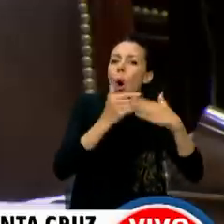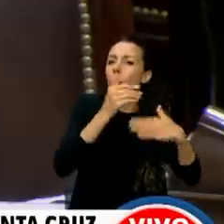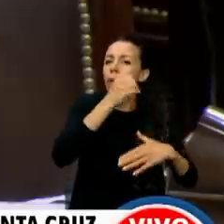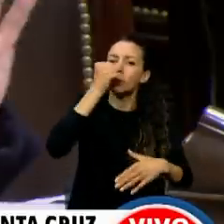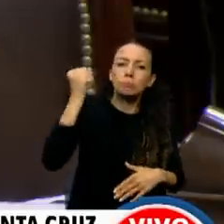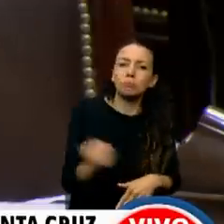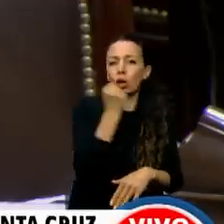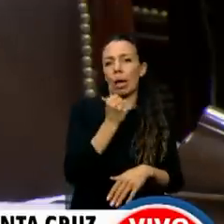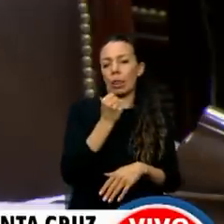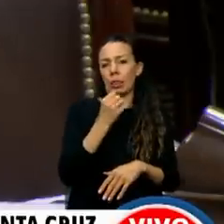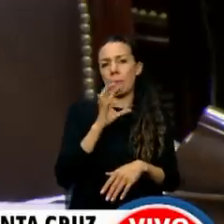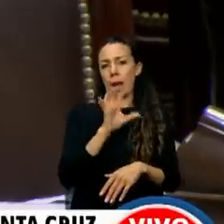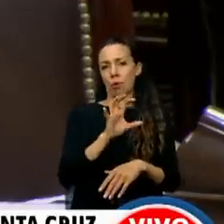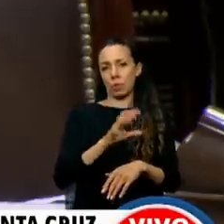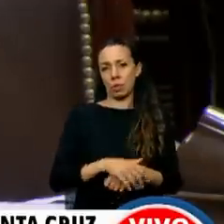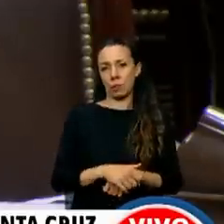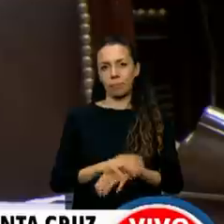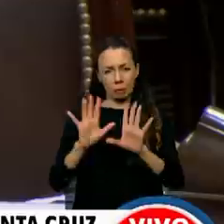ya termino discúlpeme